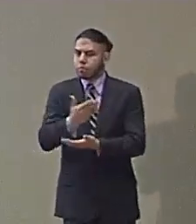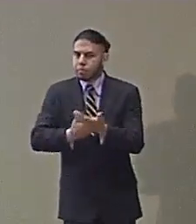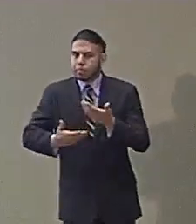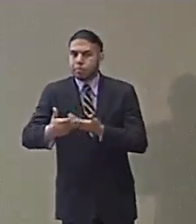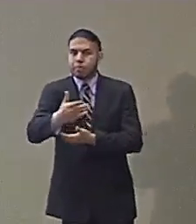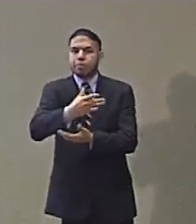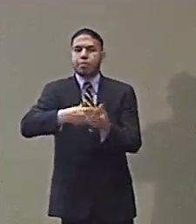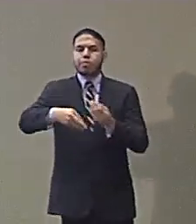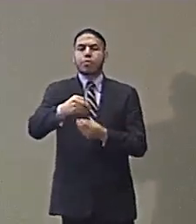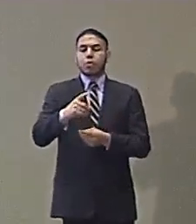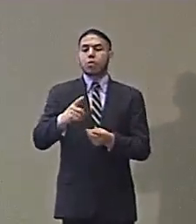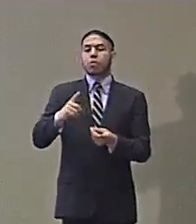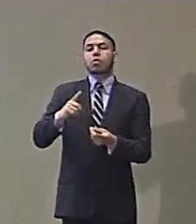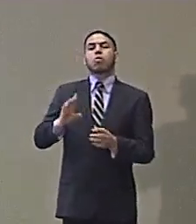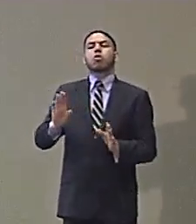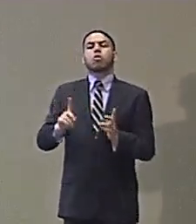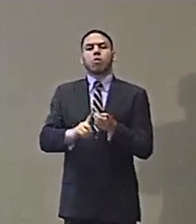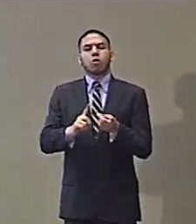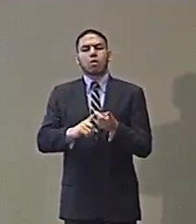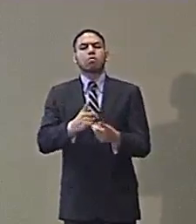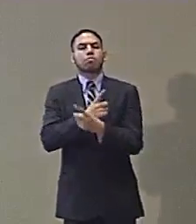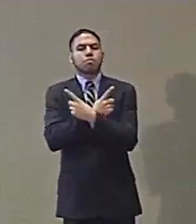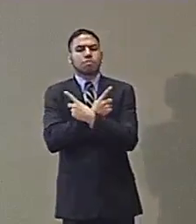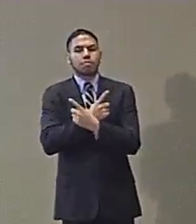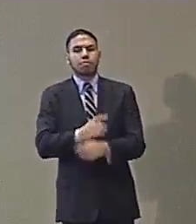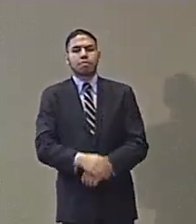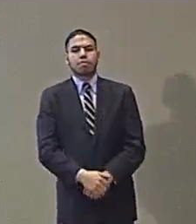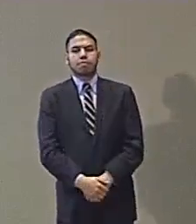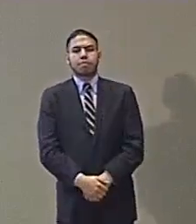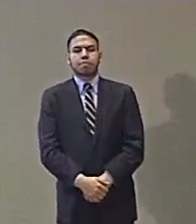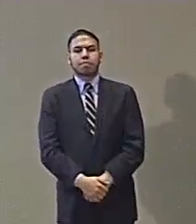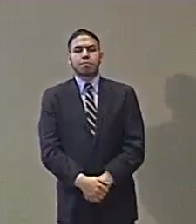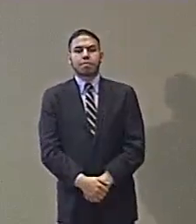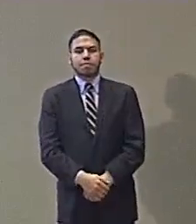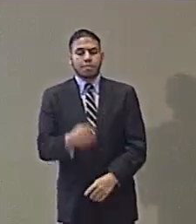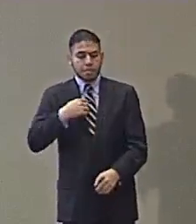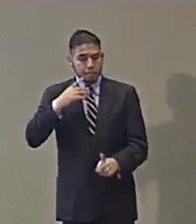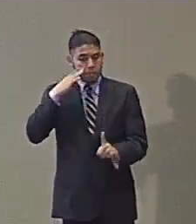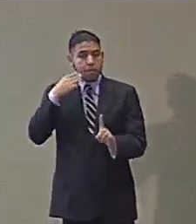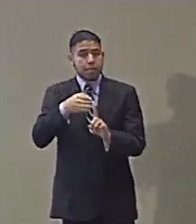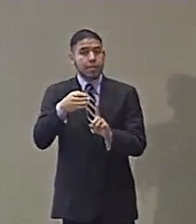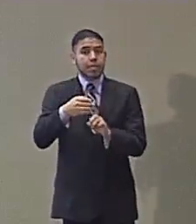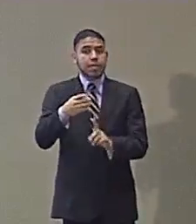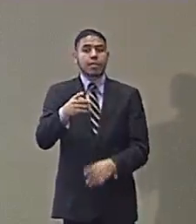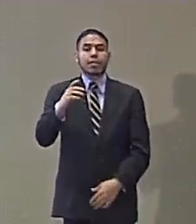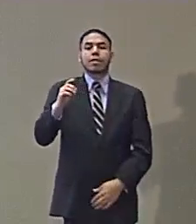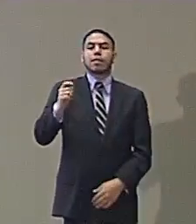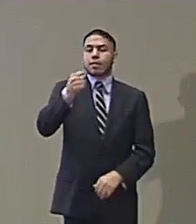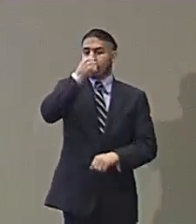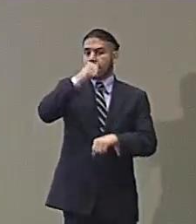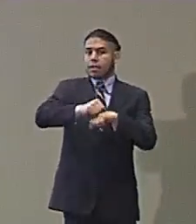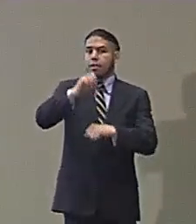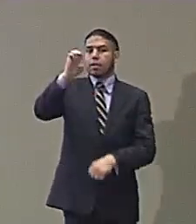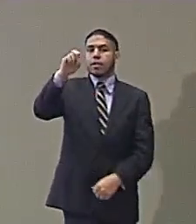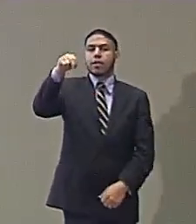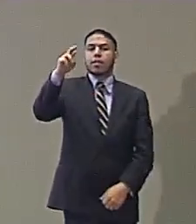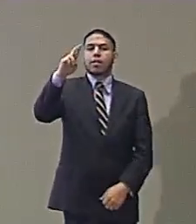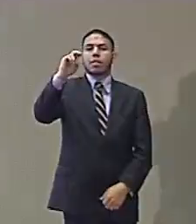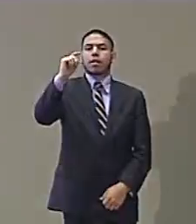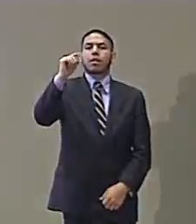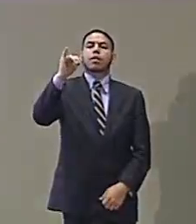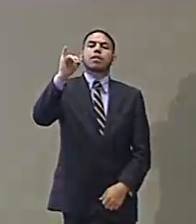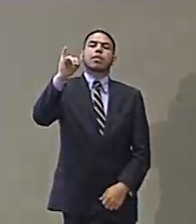e interdisciplinaria en este sentido la instrucción precisa del secretario enrique de la madrid es trabajar en la